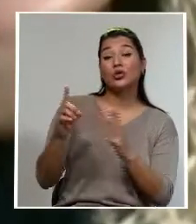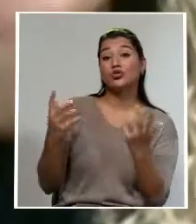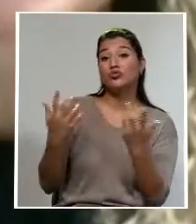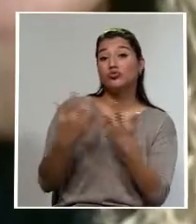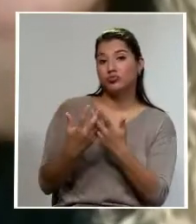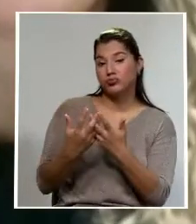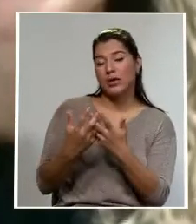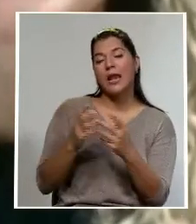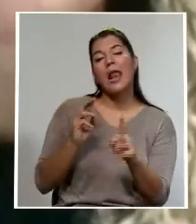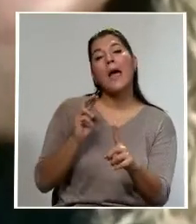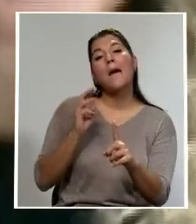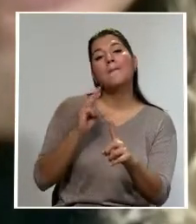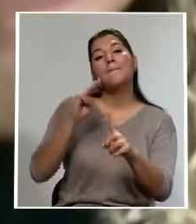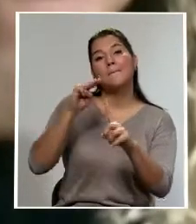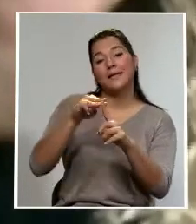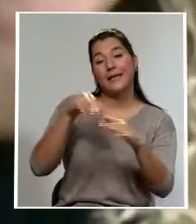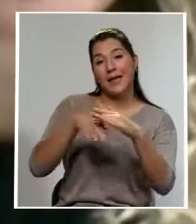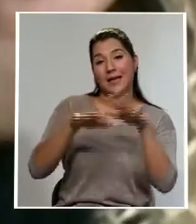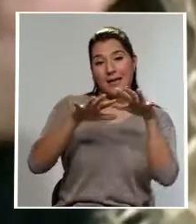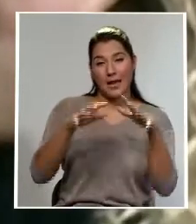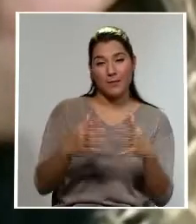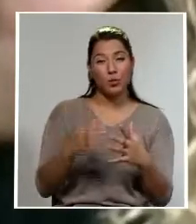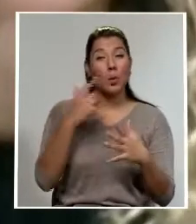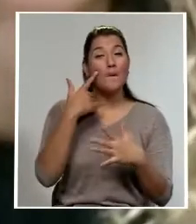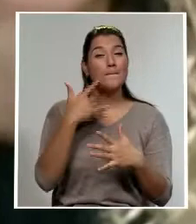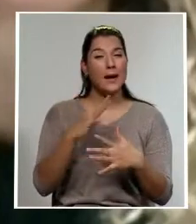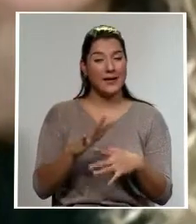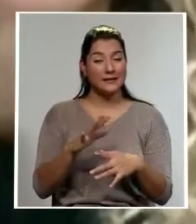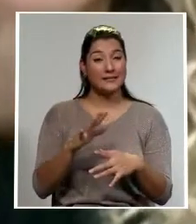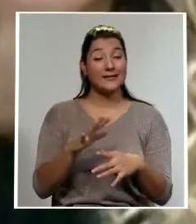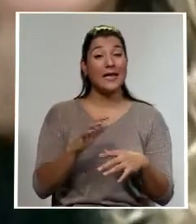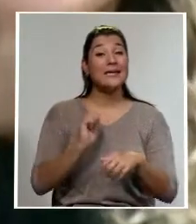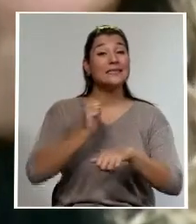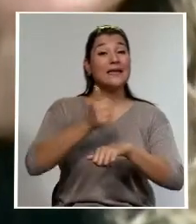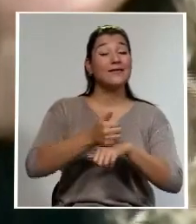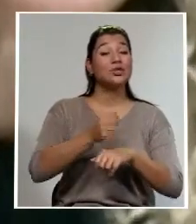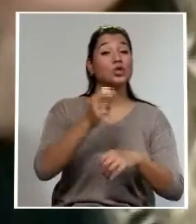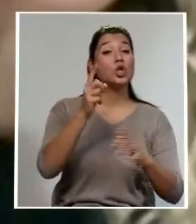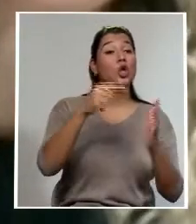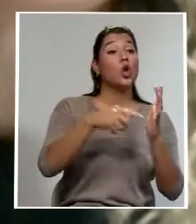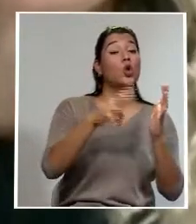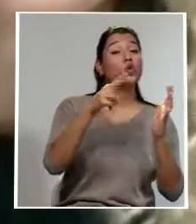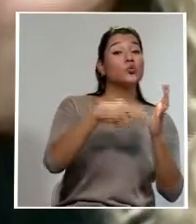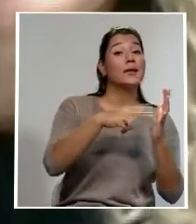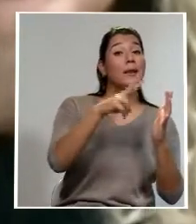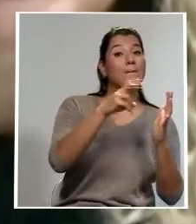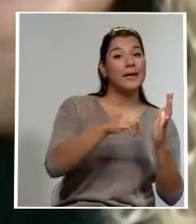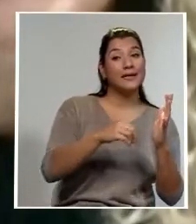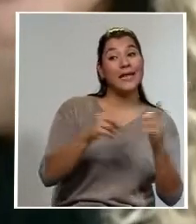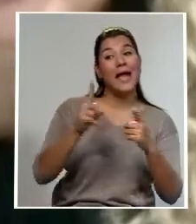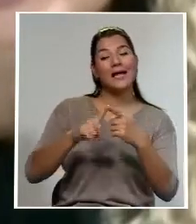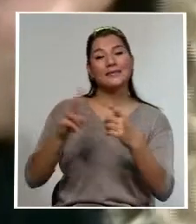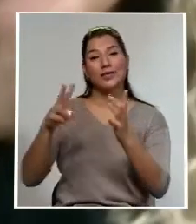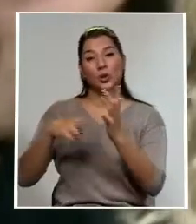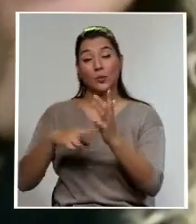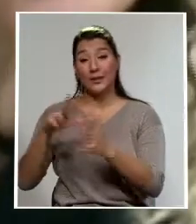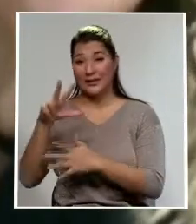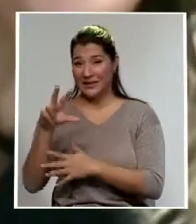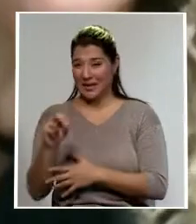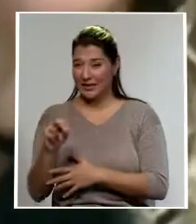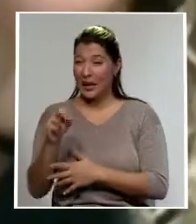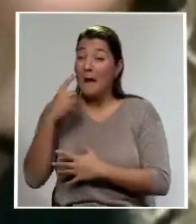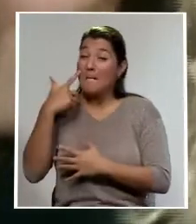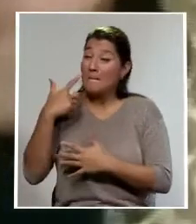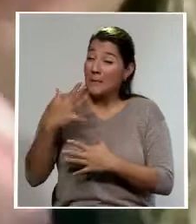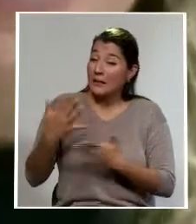sin embargo, pareciera que todavía estamos muy lejos de eso, pero ciudades resilientes, sostenibles, todo eso se